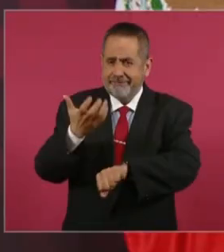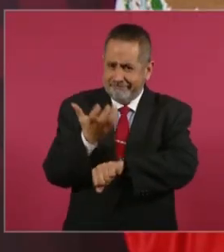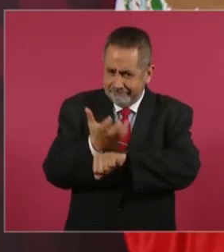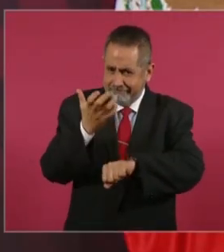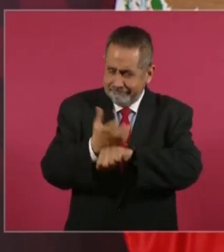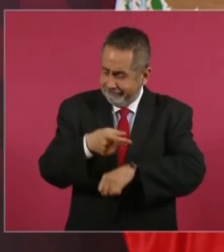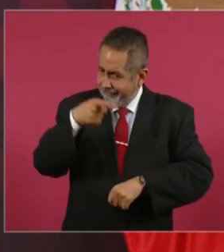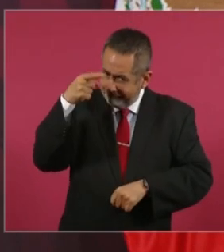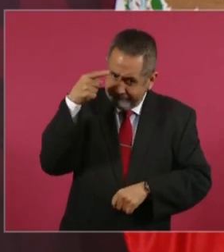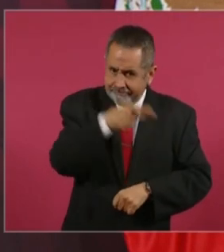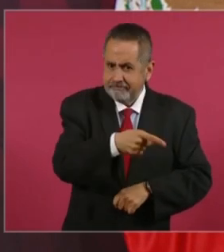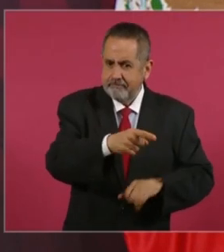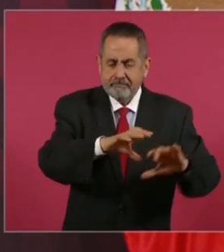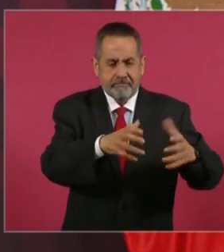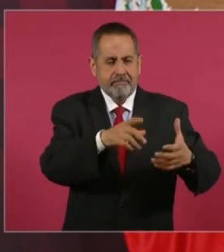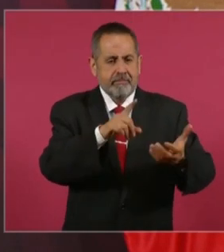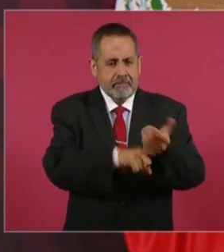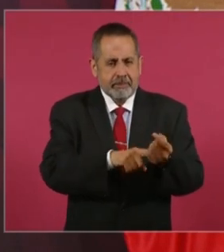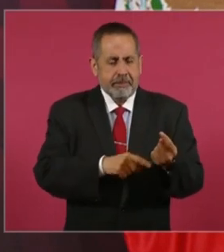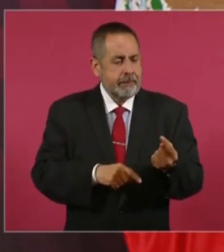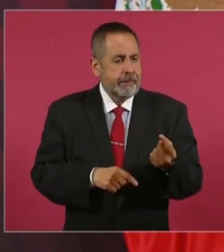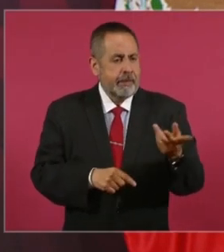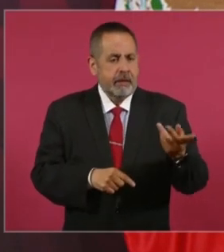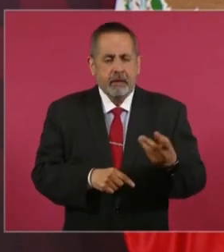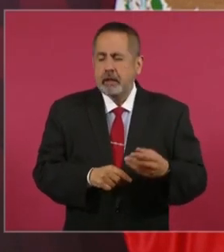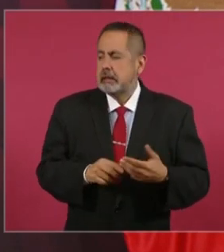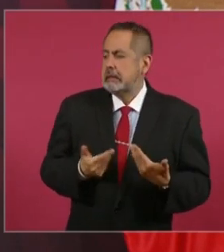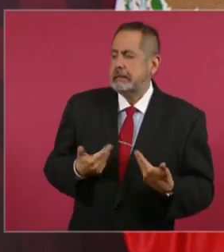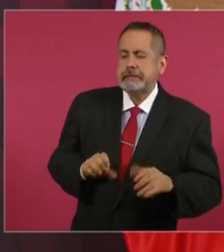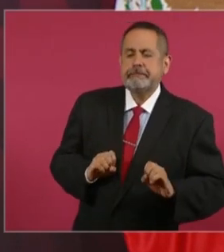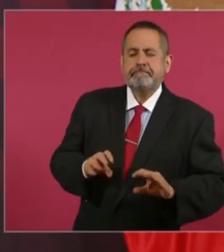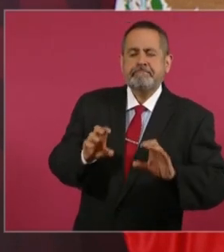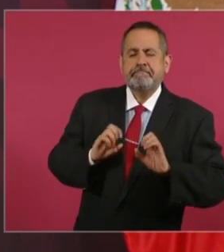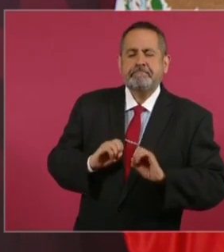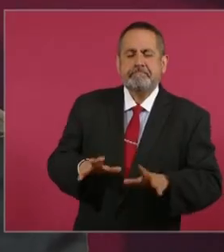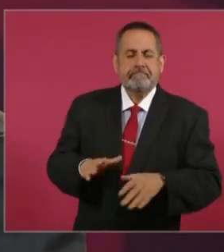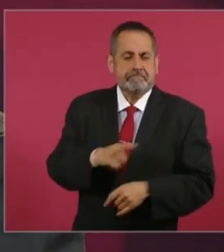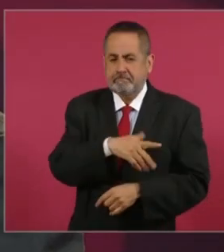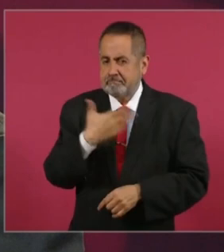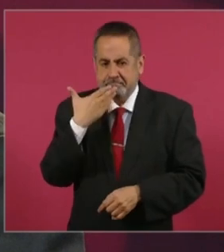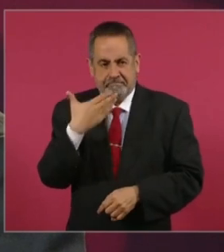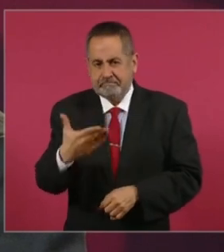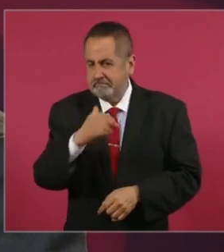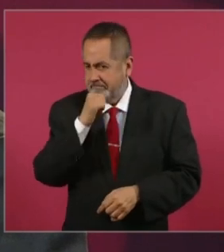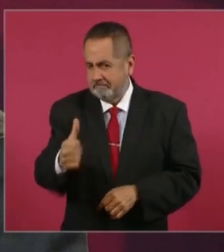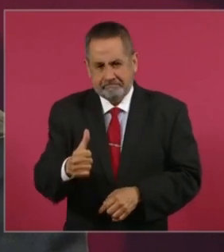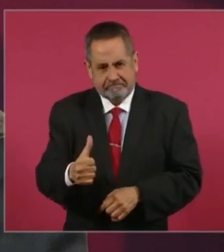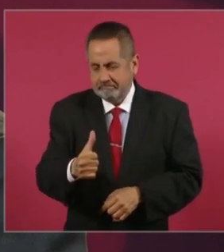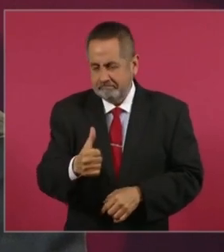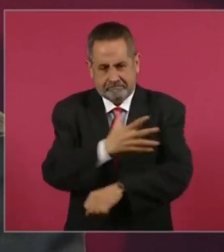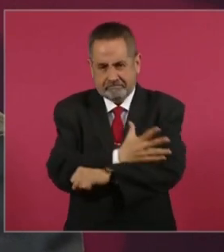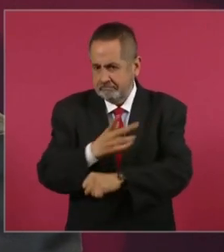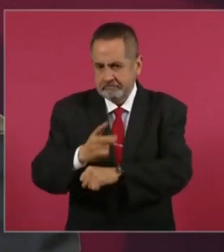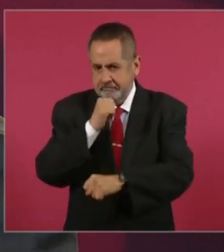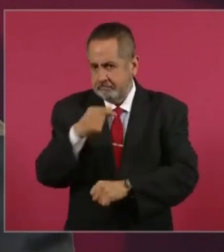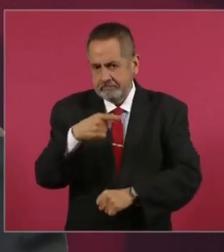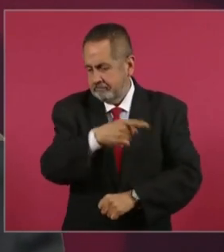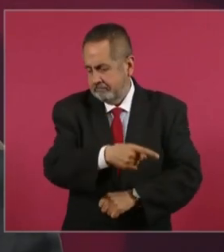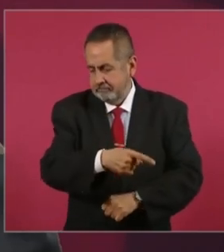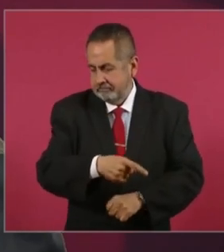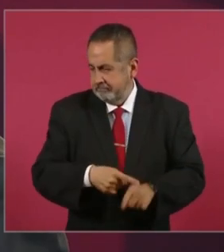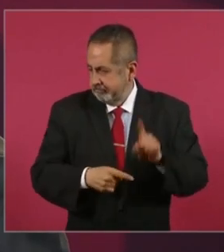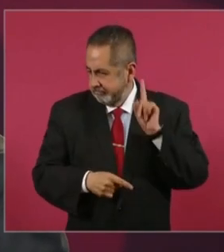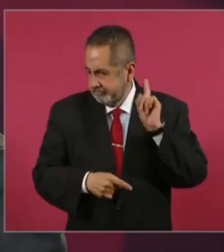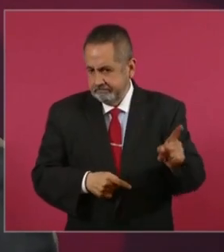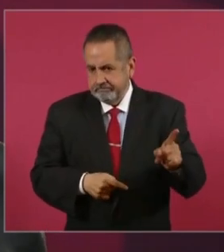de permitir estas prácticas políticas inmorales y